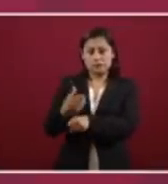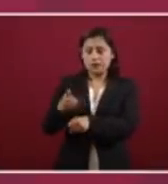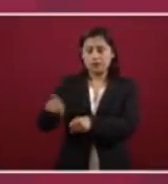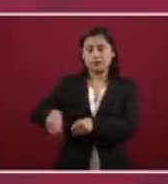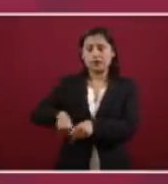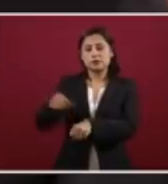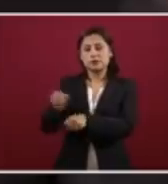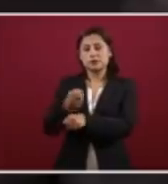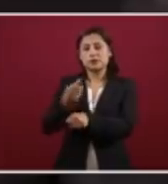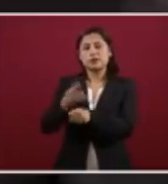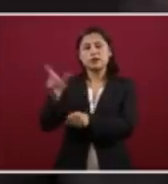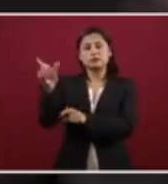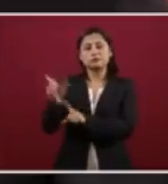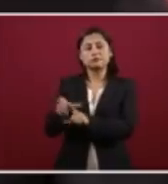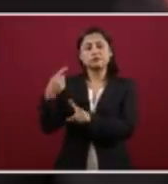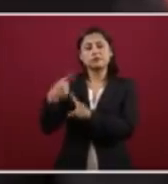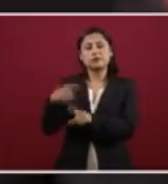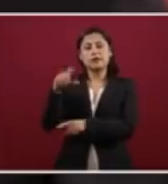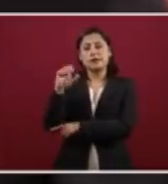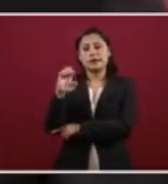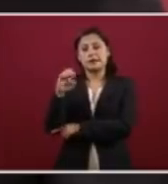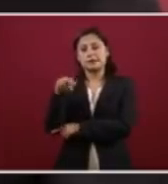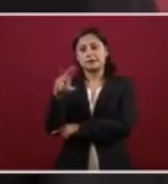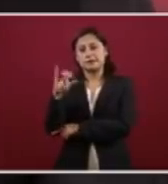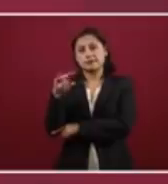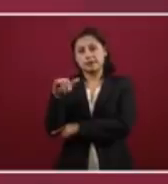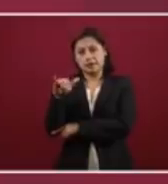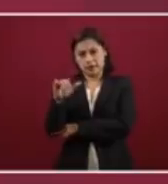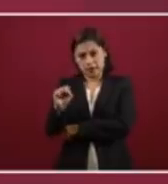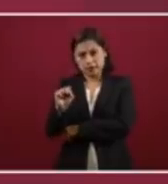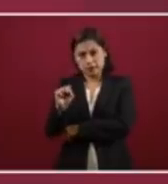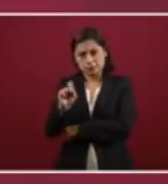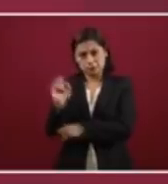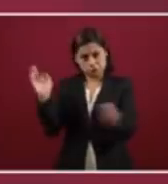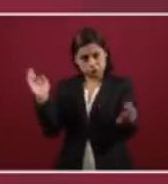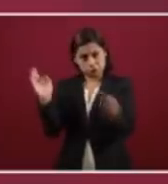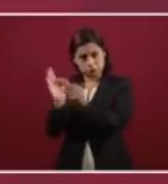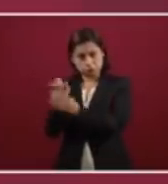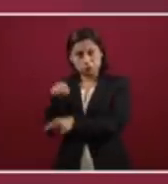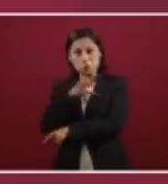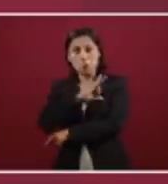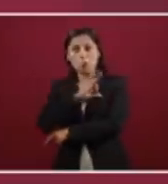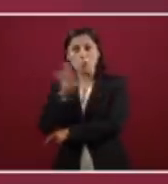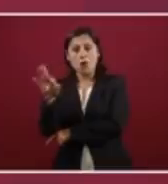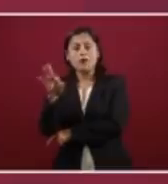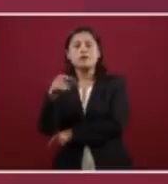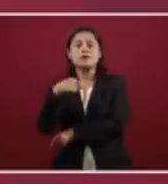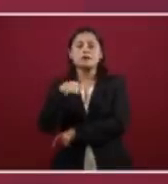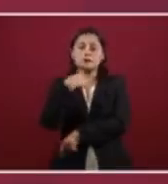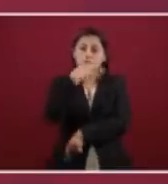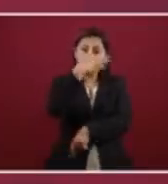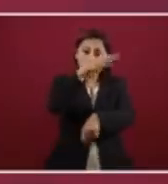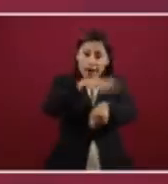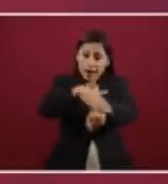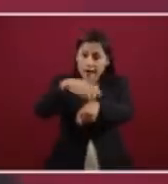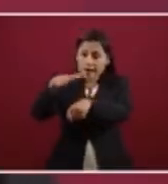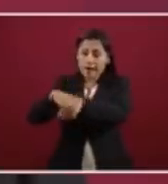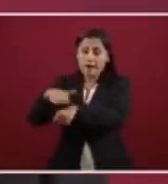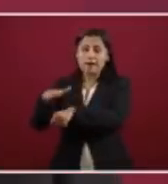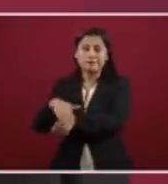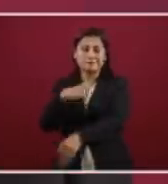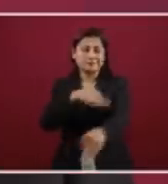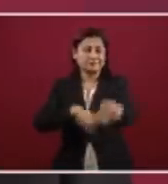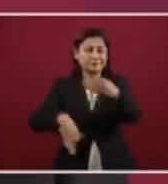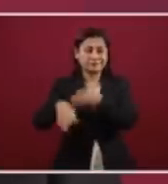Alejandro Encinas. Yo convoco a todos a que participemos, todo el que